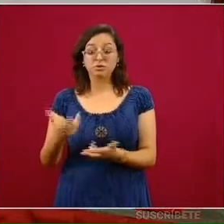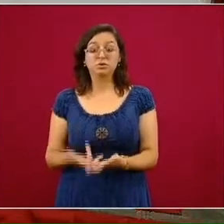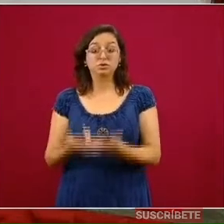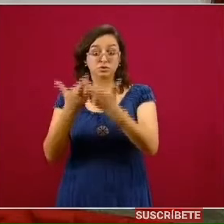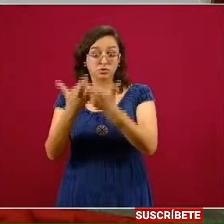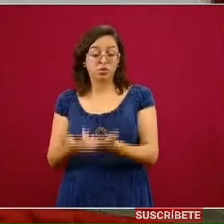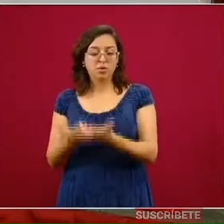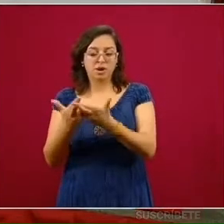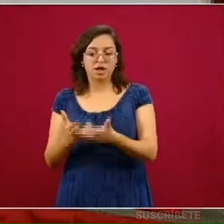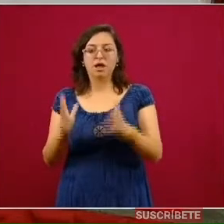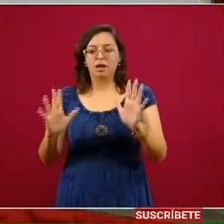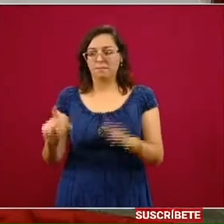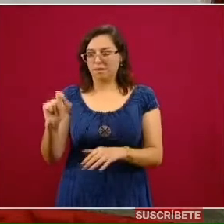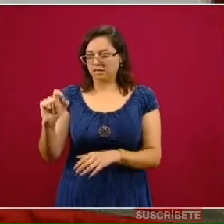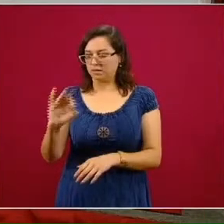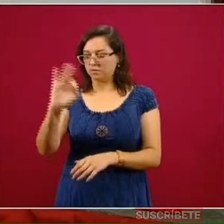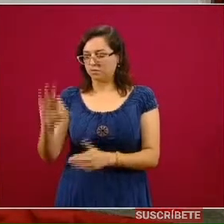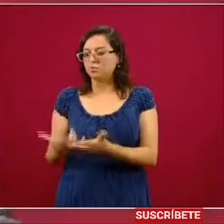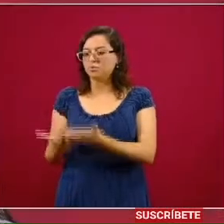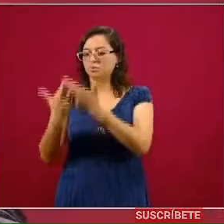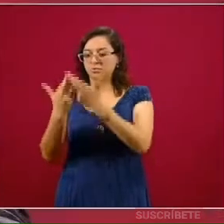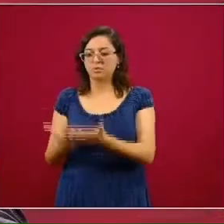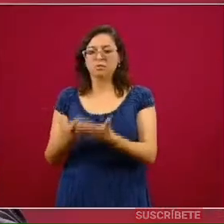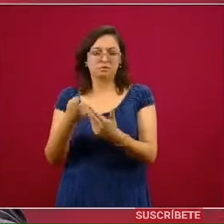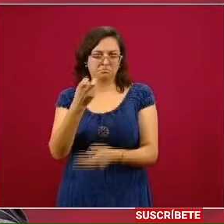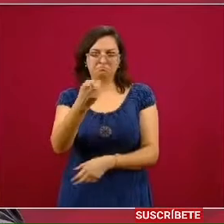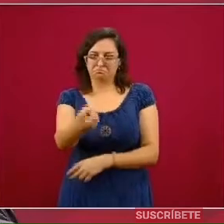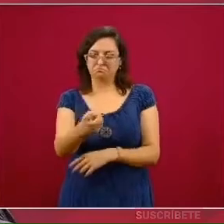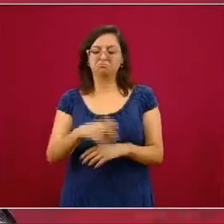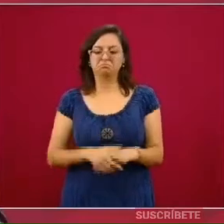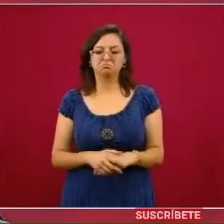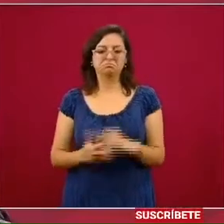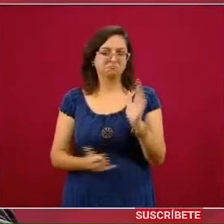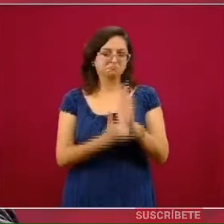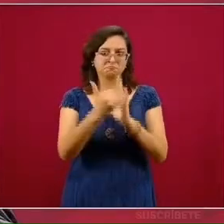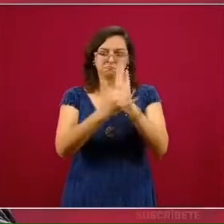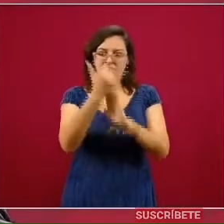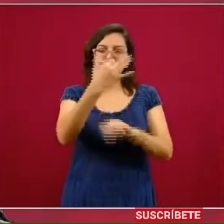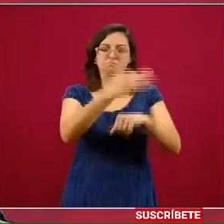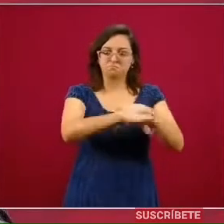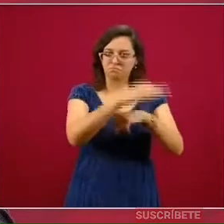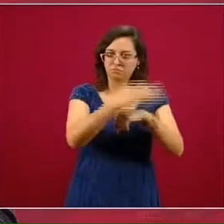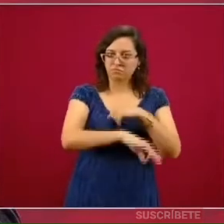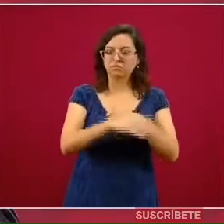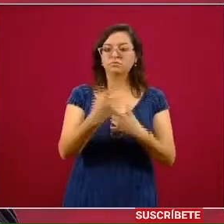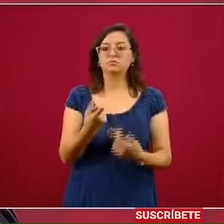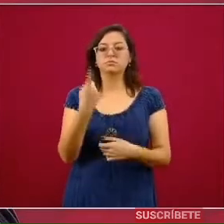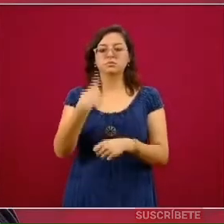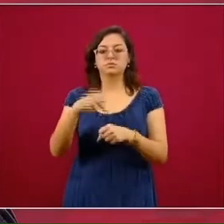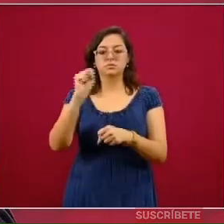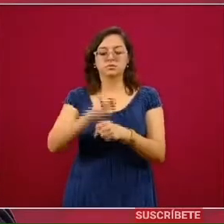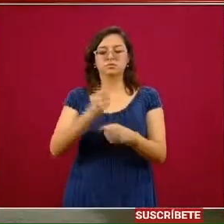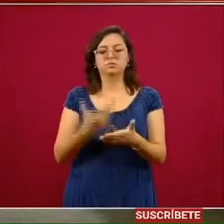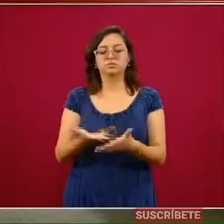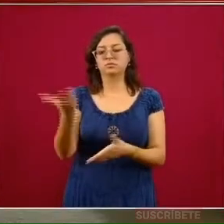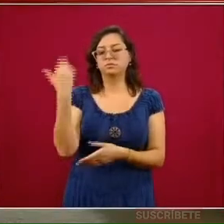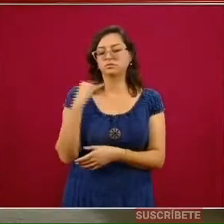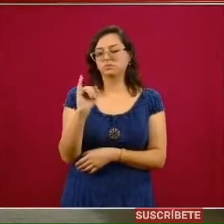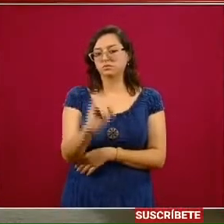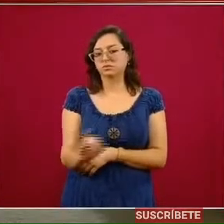ocupación, 80% en camas generales, se logró exactamente así. Desde la semana pasada, un poco más de el